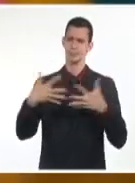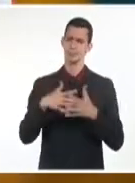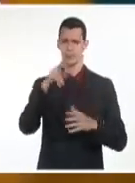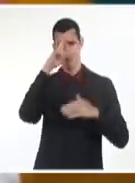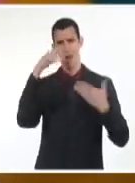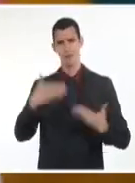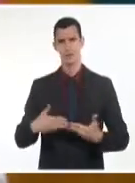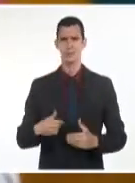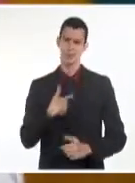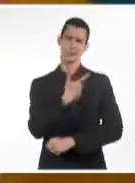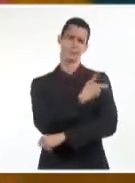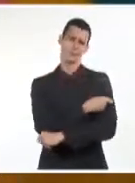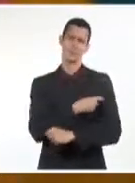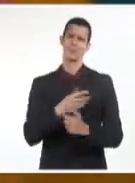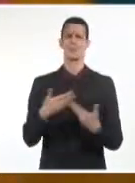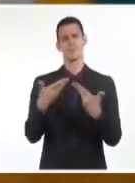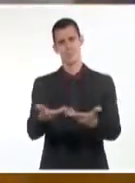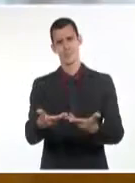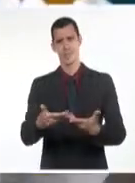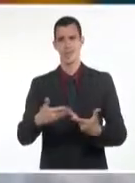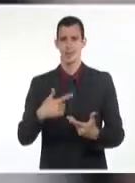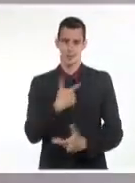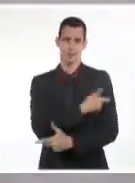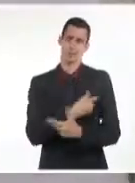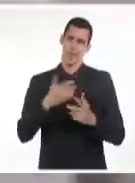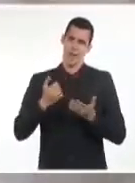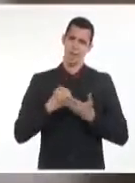ti, por mí y por